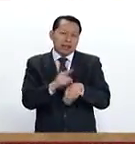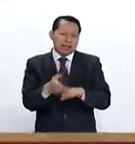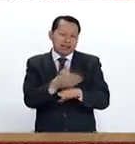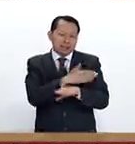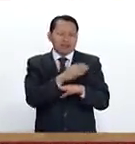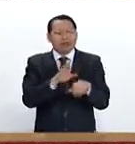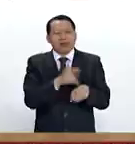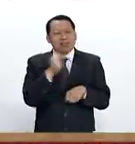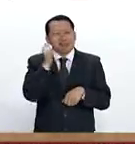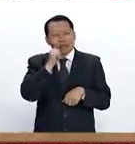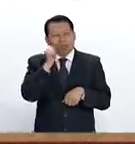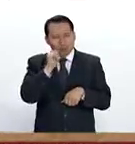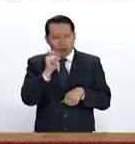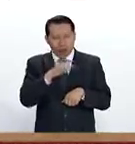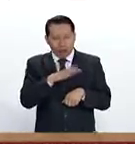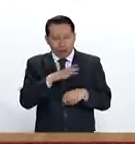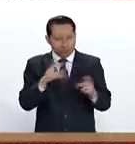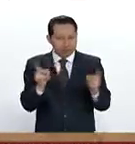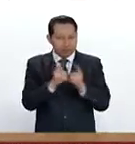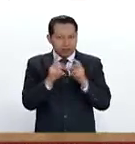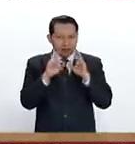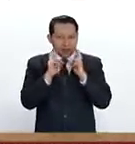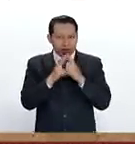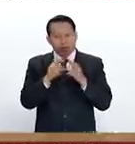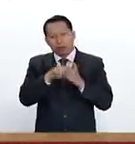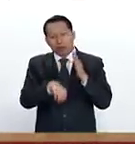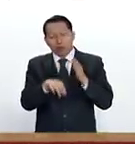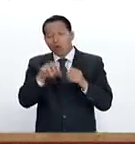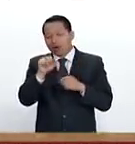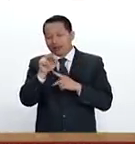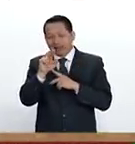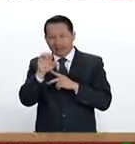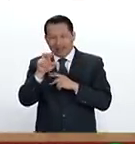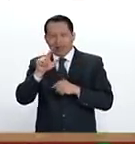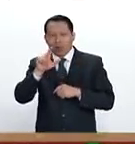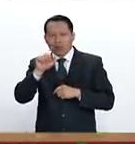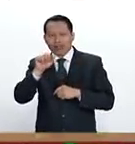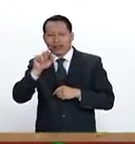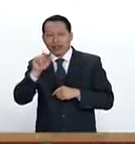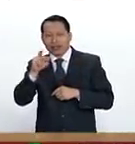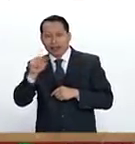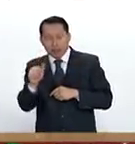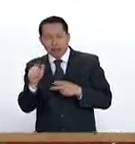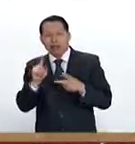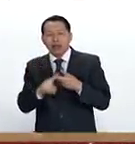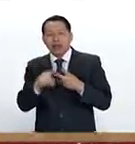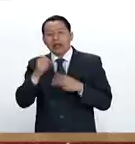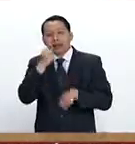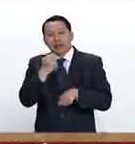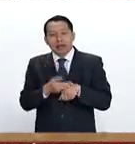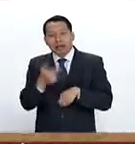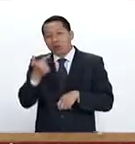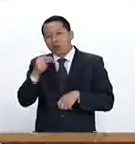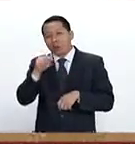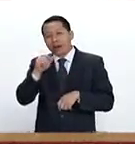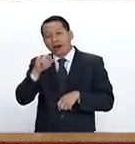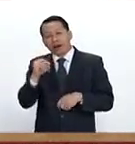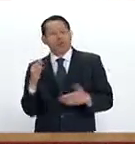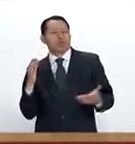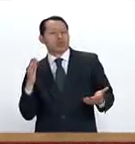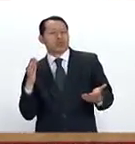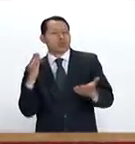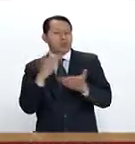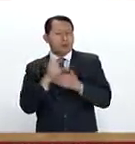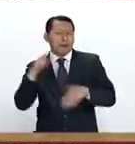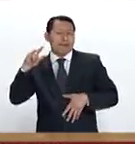todos los encuentros con funcionarios mexicanos, cuando fue el canciller Videgaray a Washington y el secretario Guajardo, recordamos también que estaban en pleno